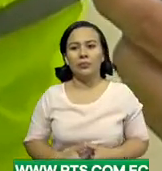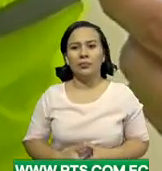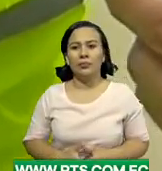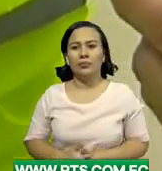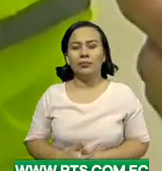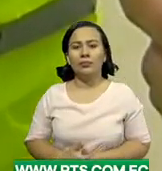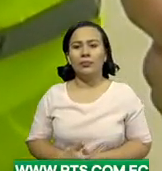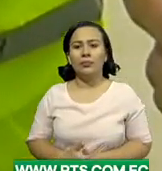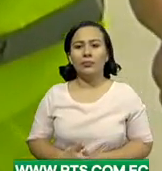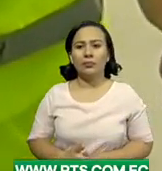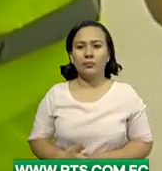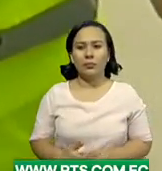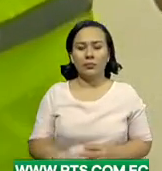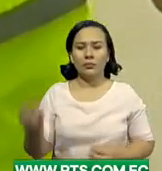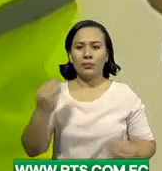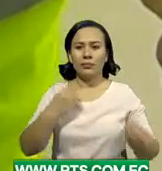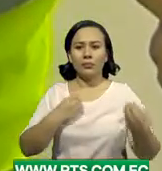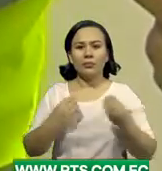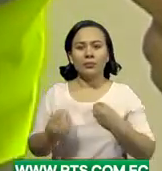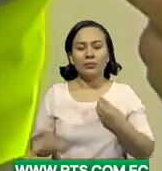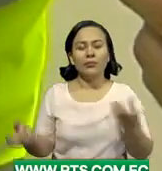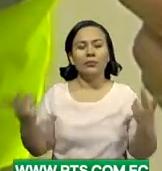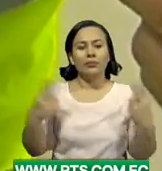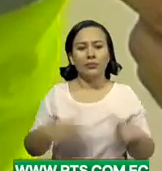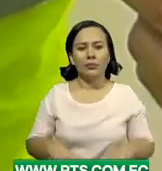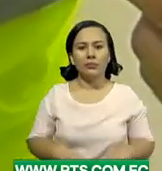que siempre aducen, pero se les verificó